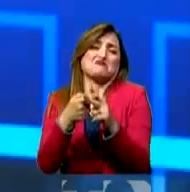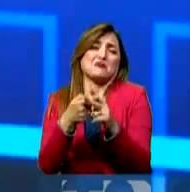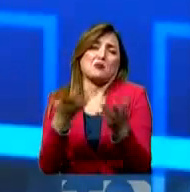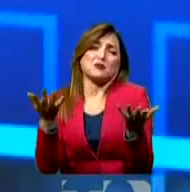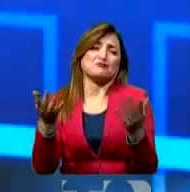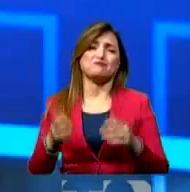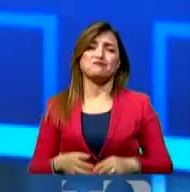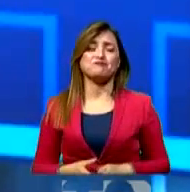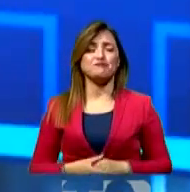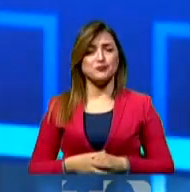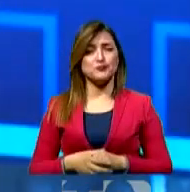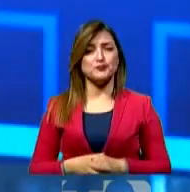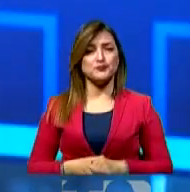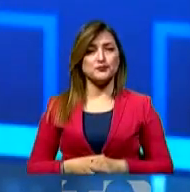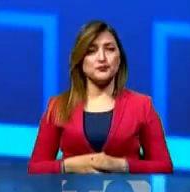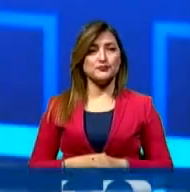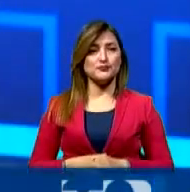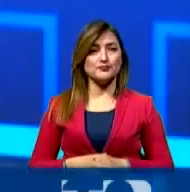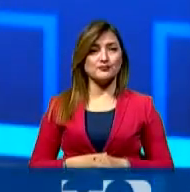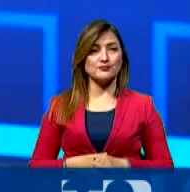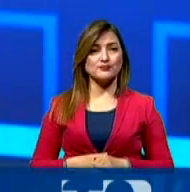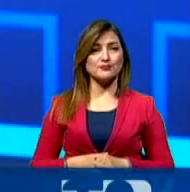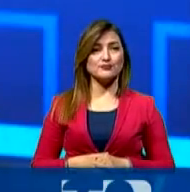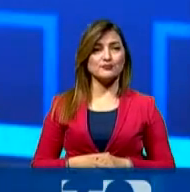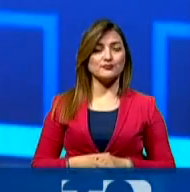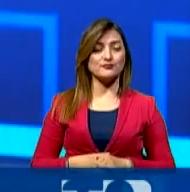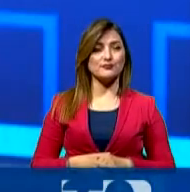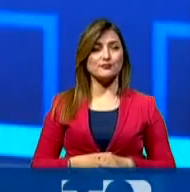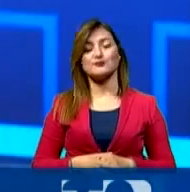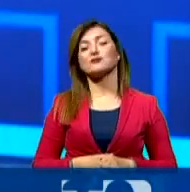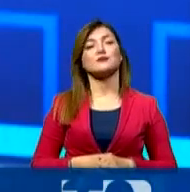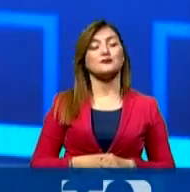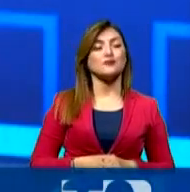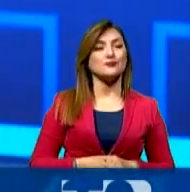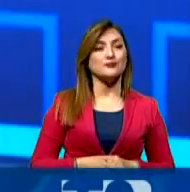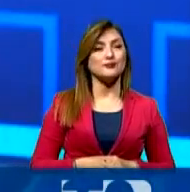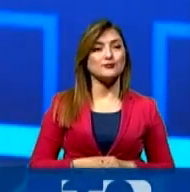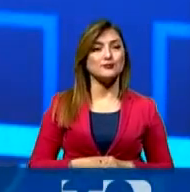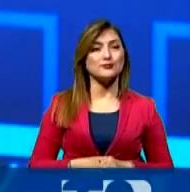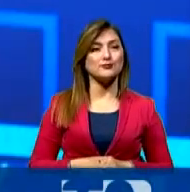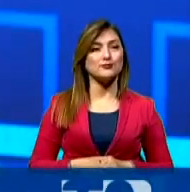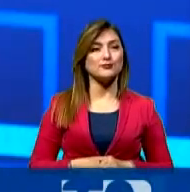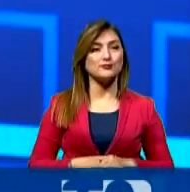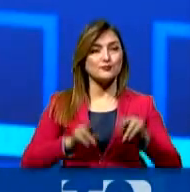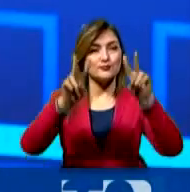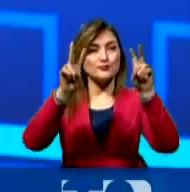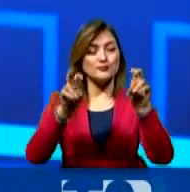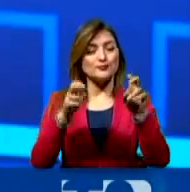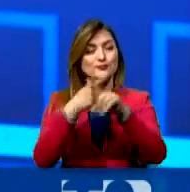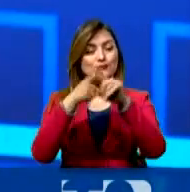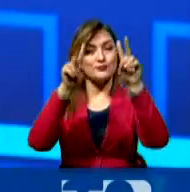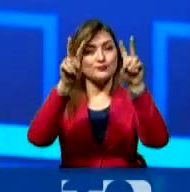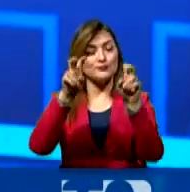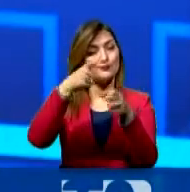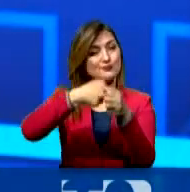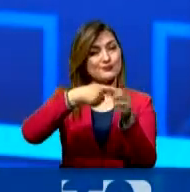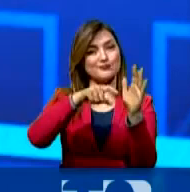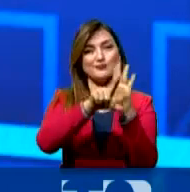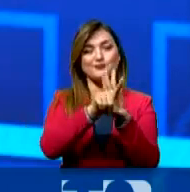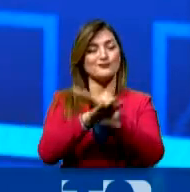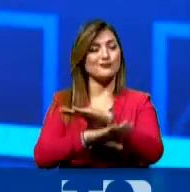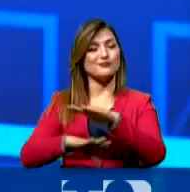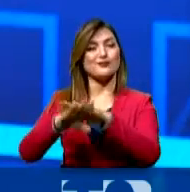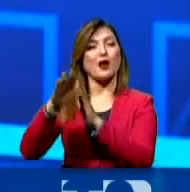esas acciones. Sin embargo, reconozcamos que esto no es un tema exclusivamente legal. Es básicamente un